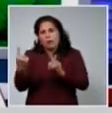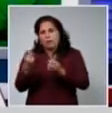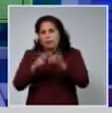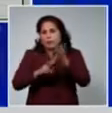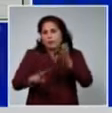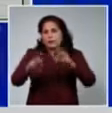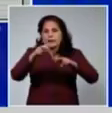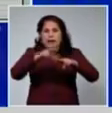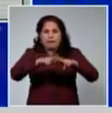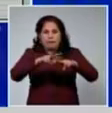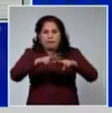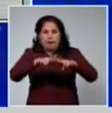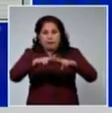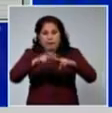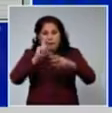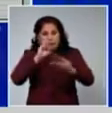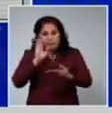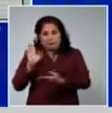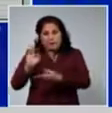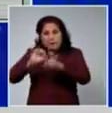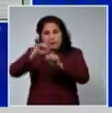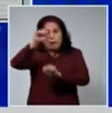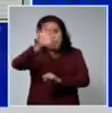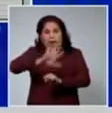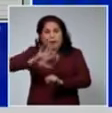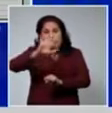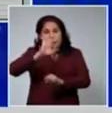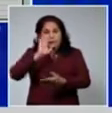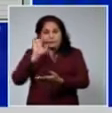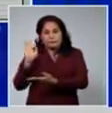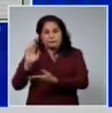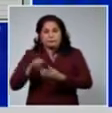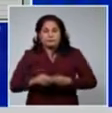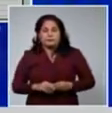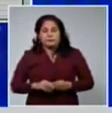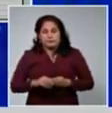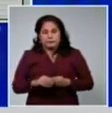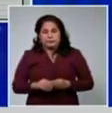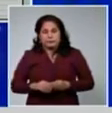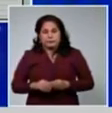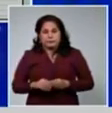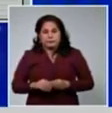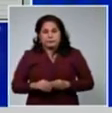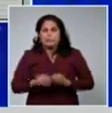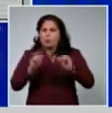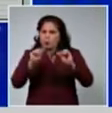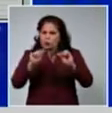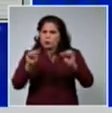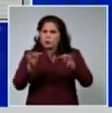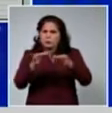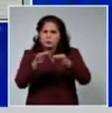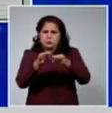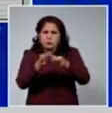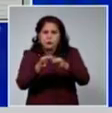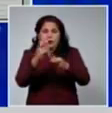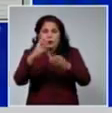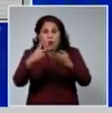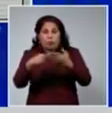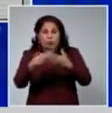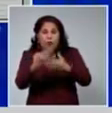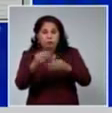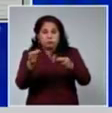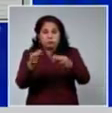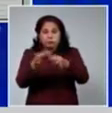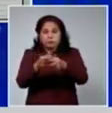ahí se puede ver en el gráfico 1 mi visión en los últimos días de